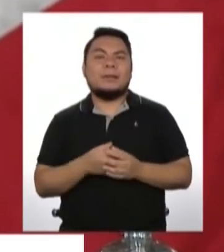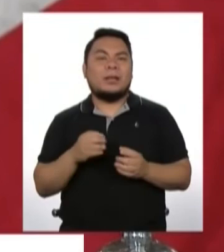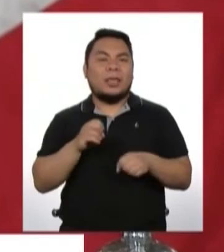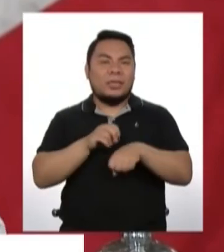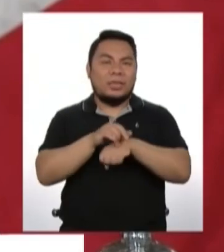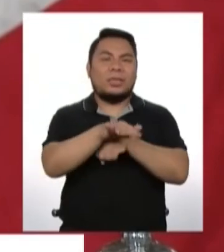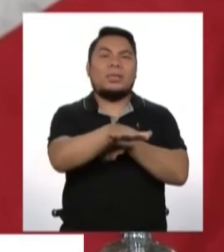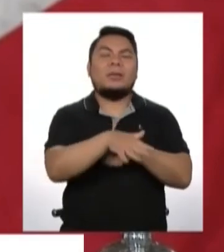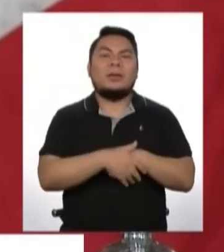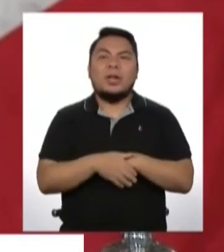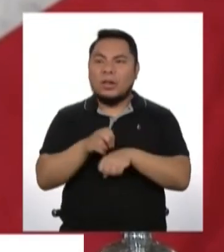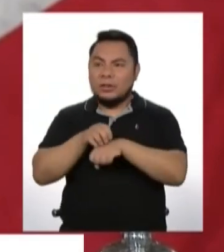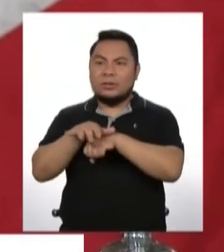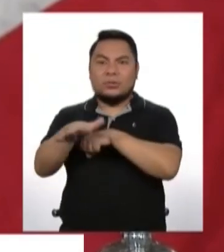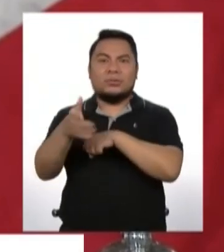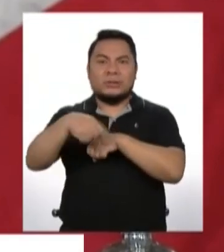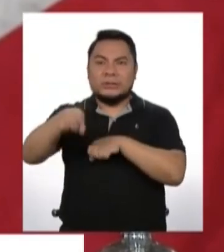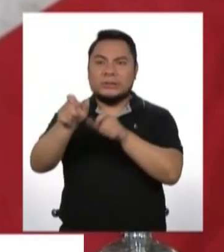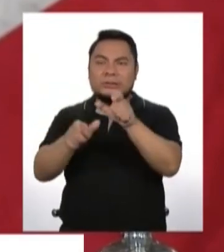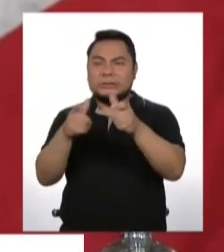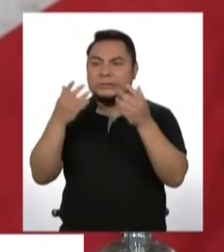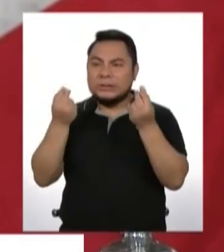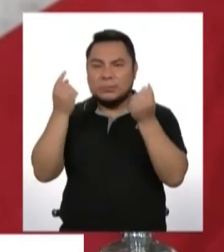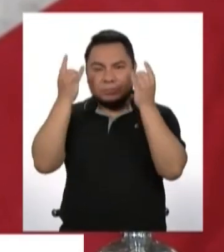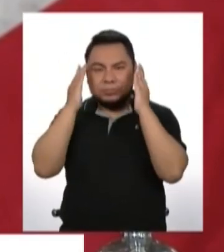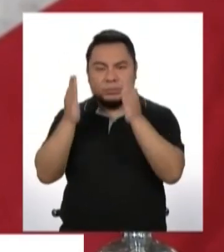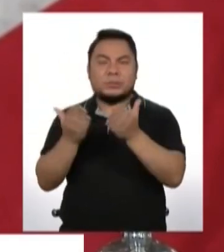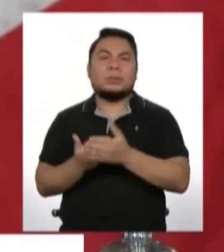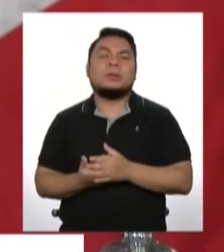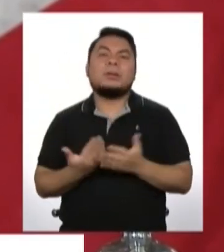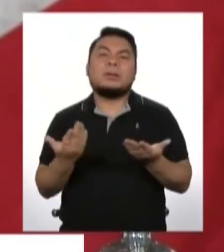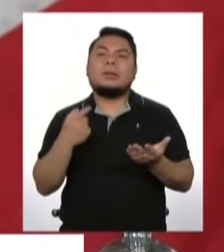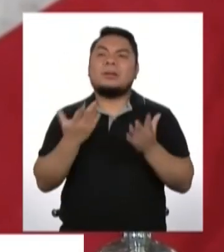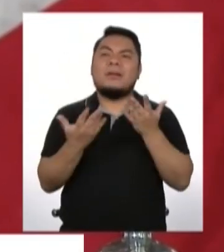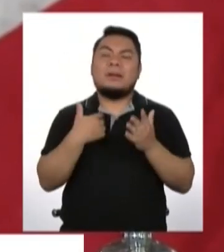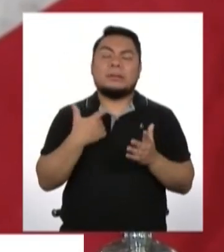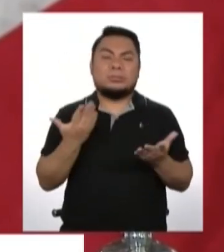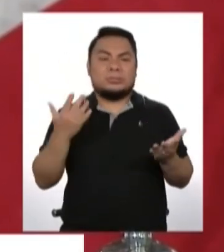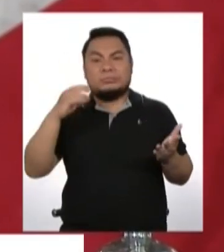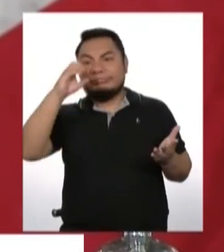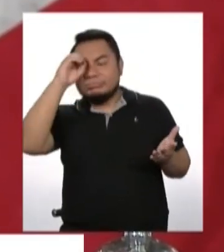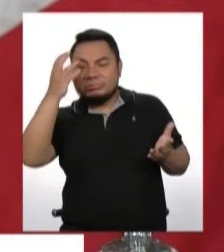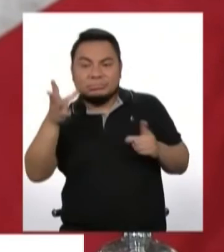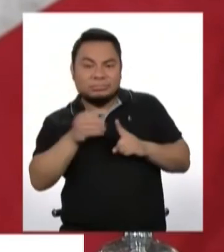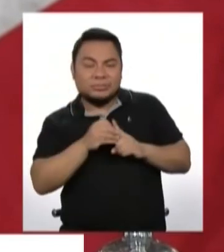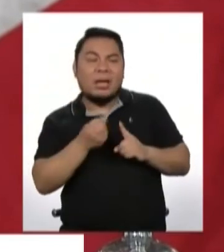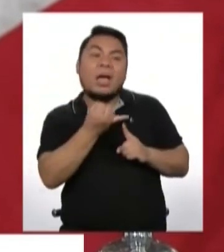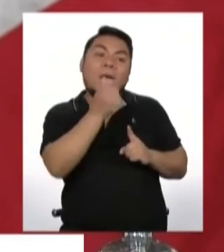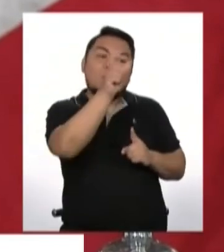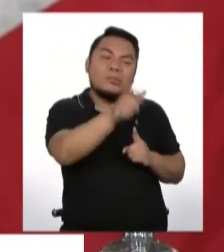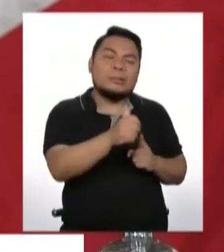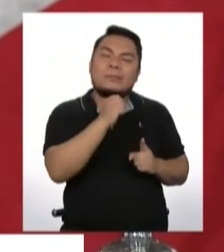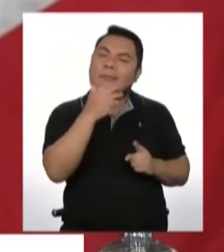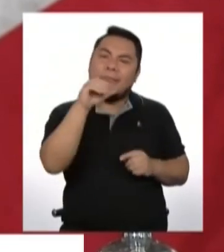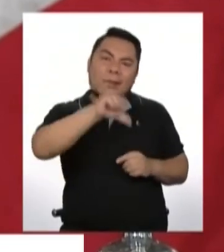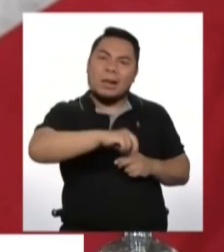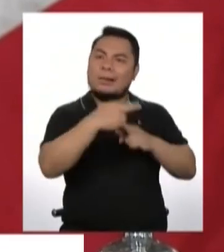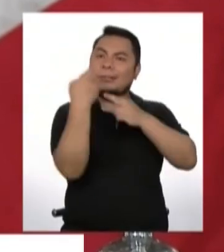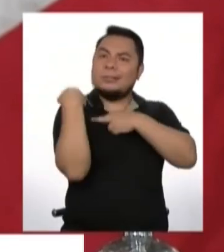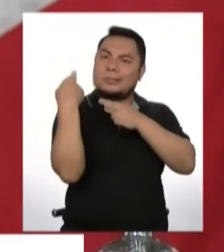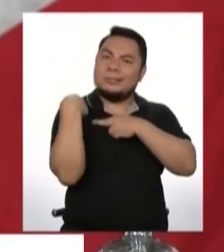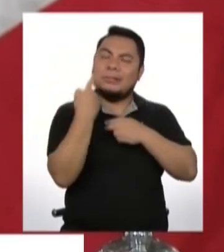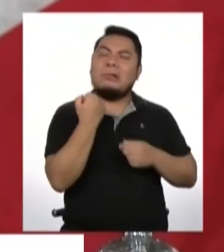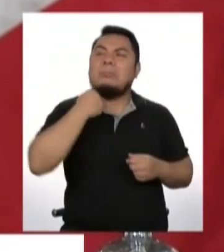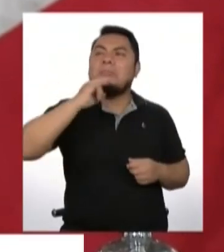infectados, los que se contagiaron, quizás de una manera involuntaria, quizás también algunos que salieron no